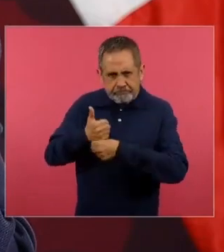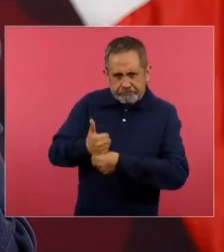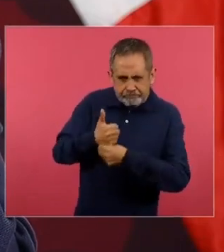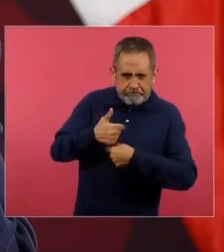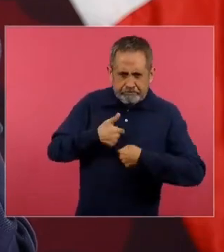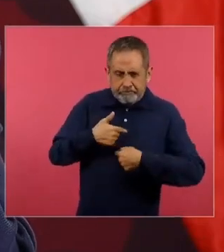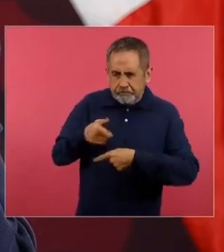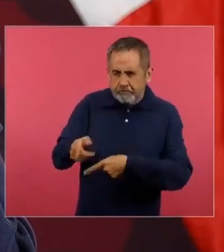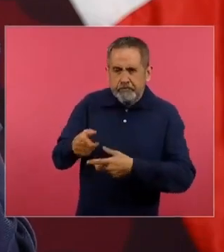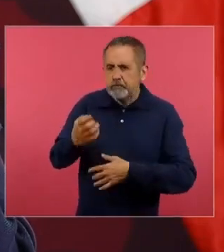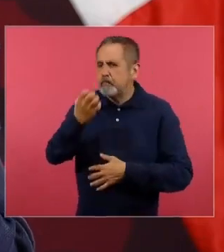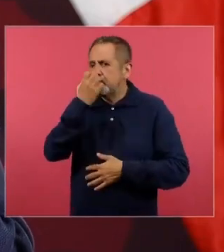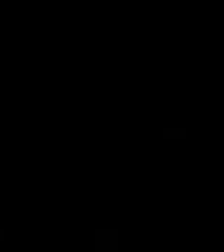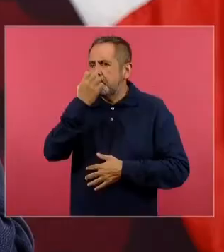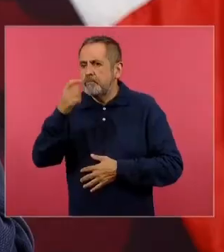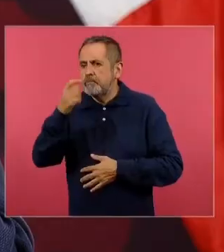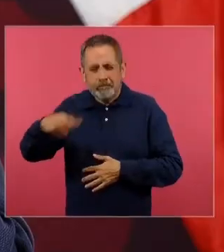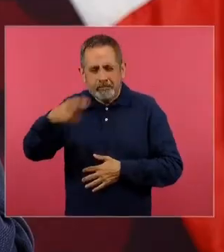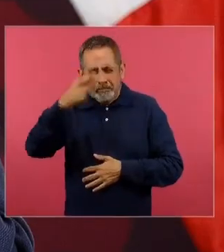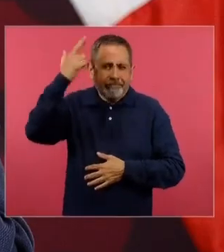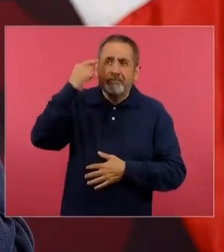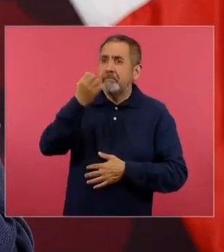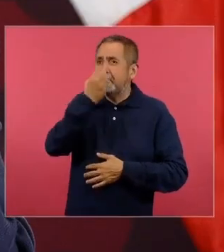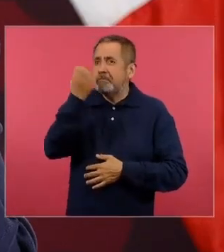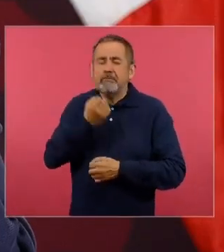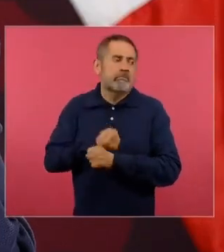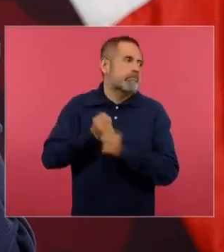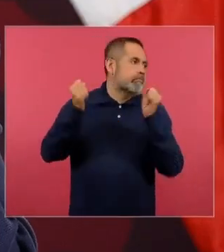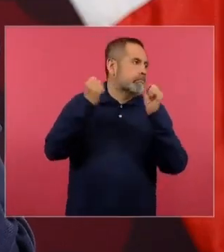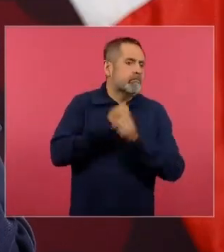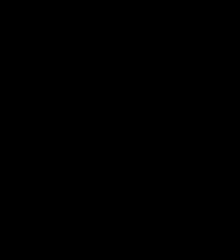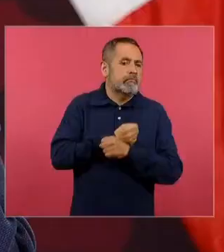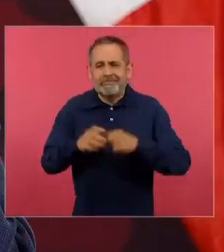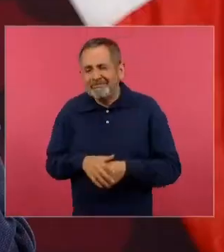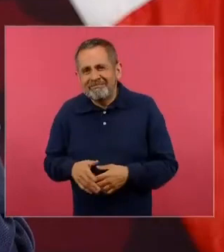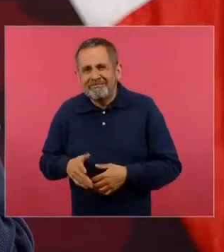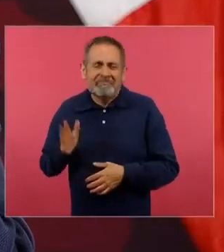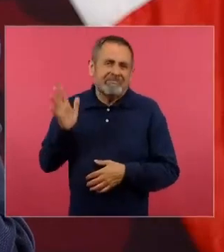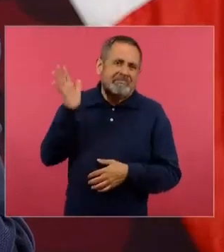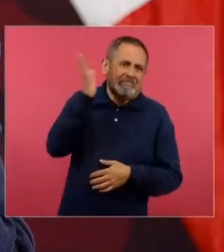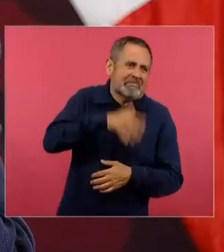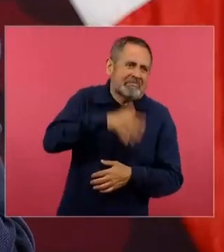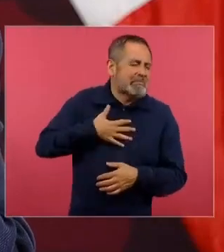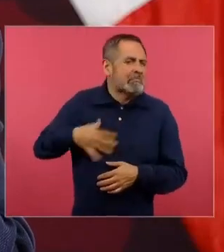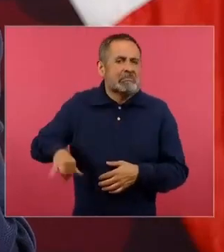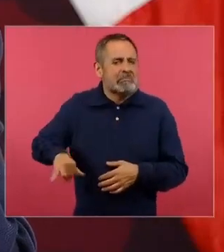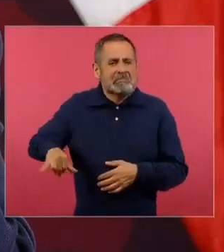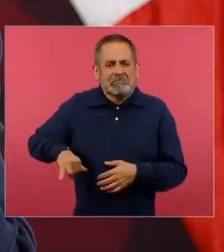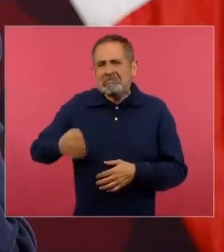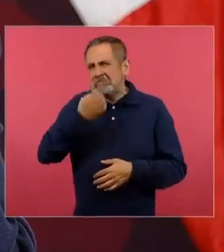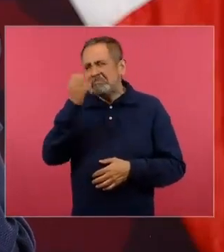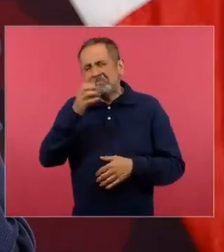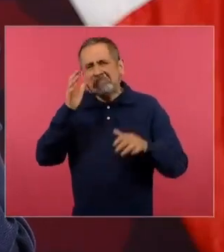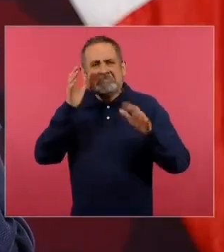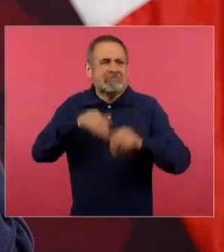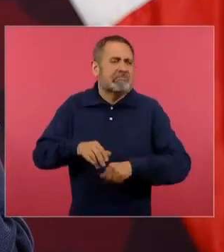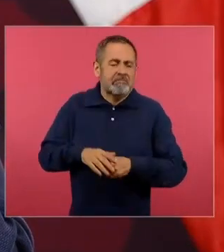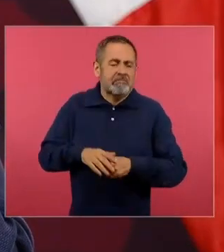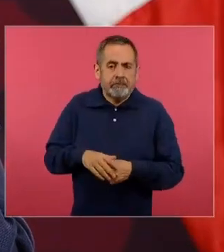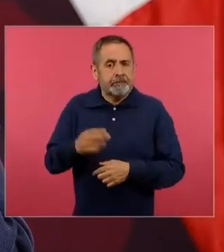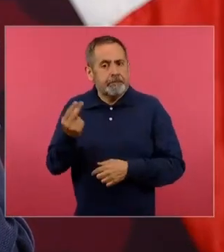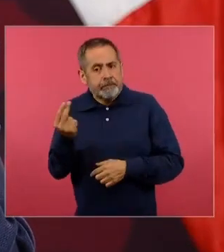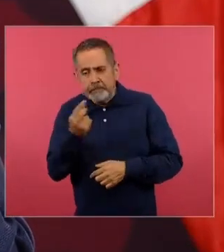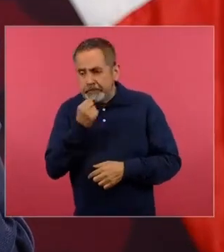personalmente que la escuela nos aburría, que la escuela no nos interesaba, que teníamos que hacer que el